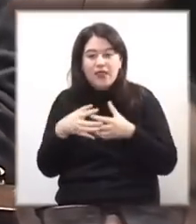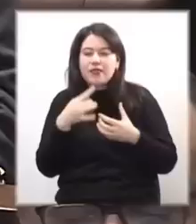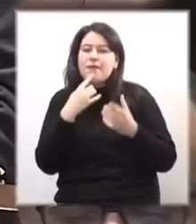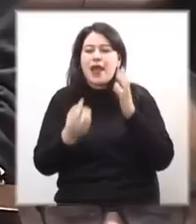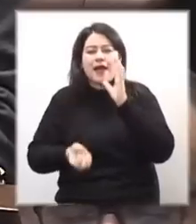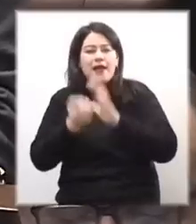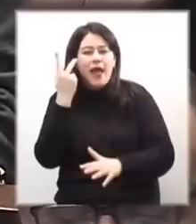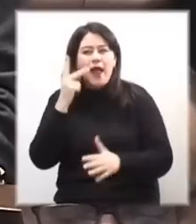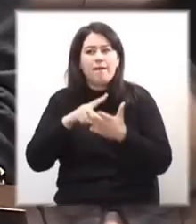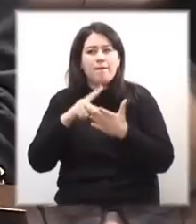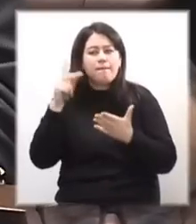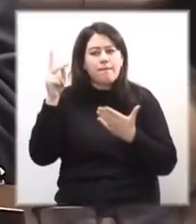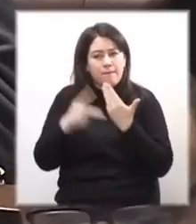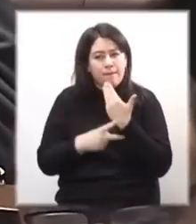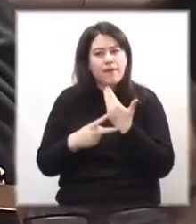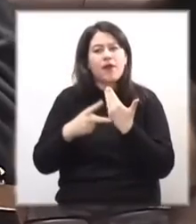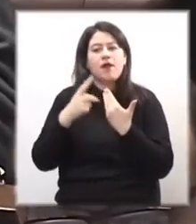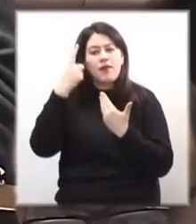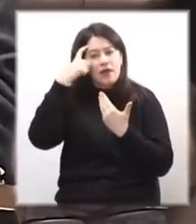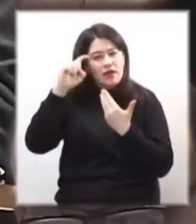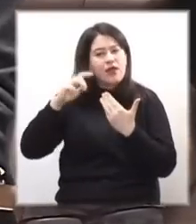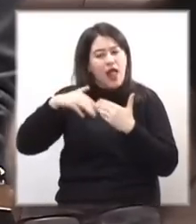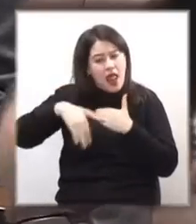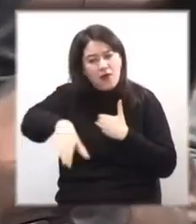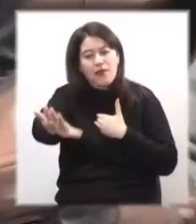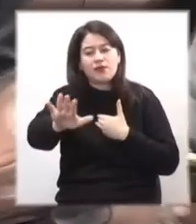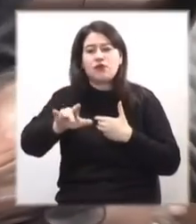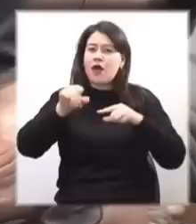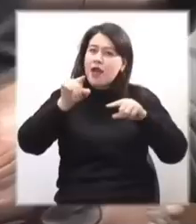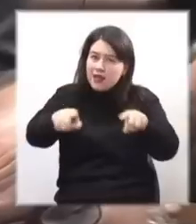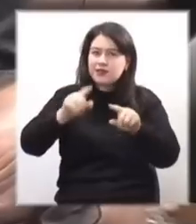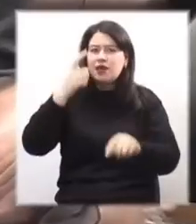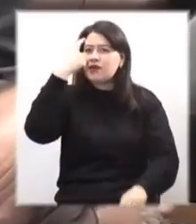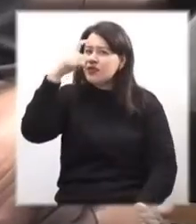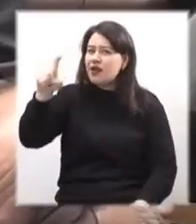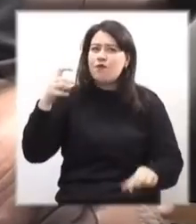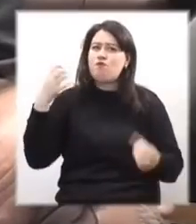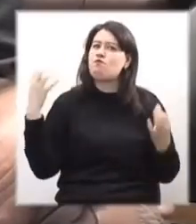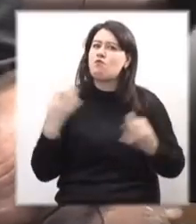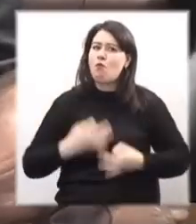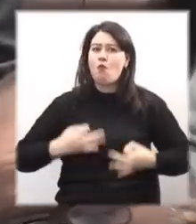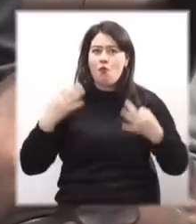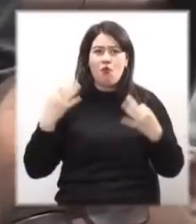seguridad a largo plazo. Bienvenida esa iniciativa, bienvenida esa